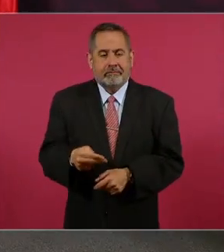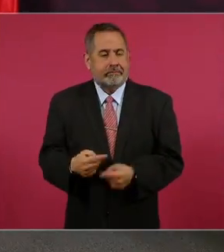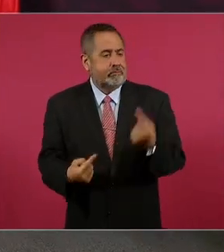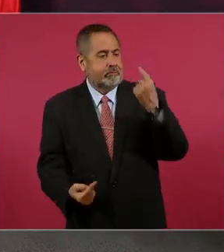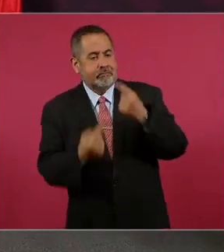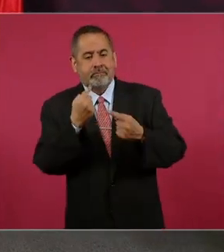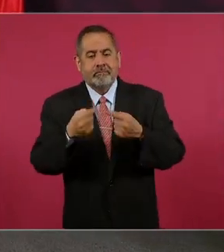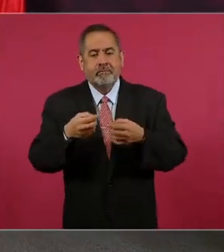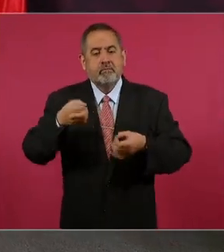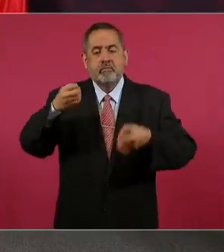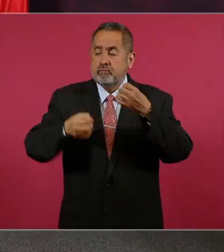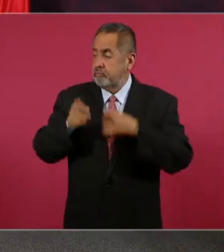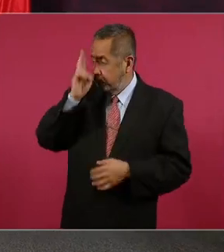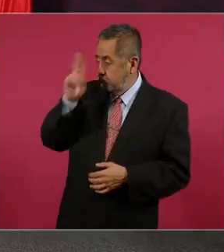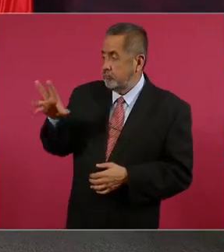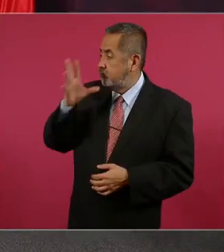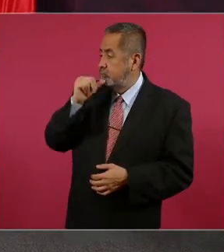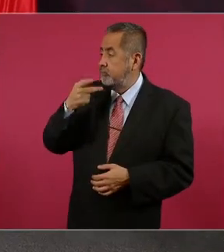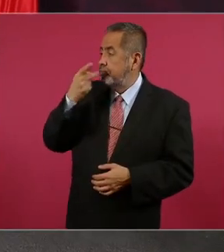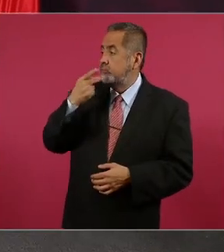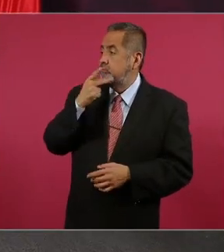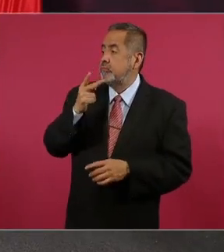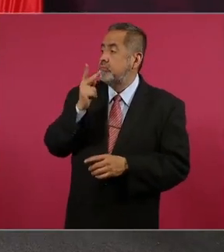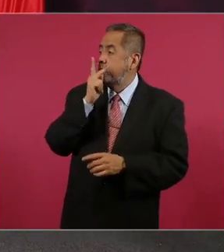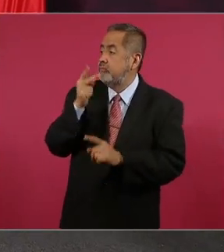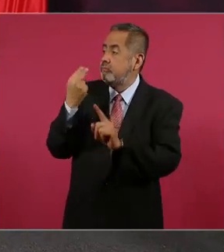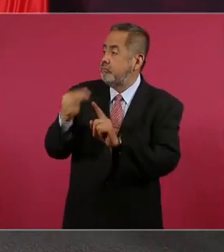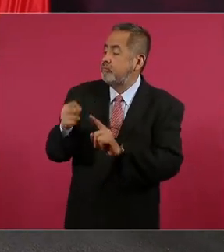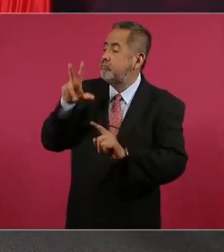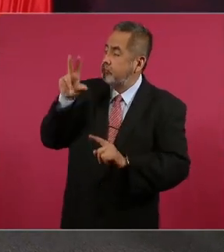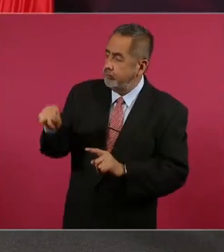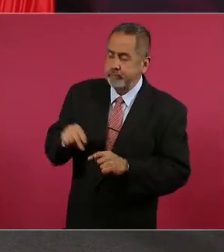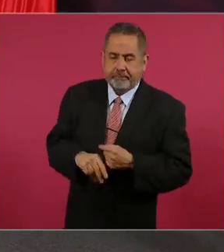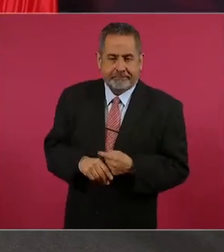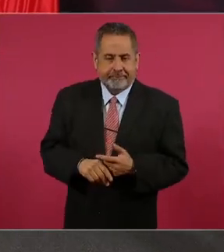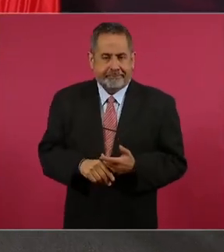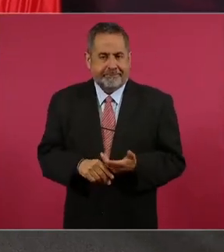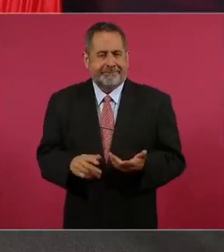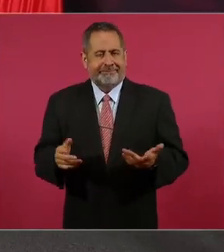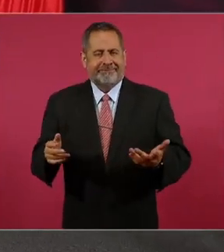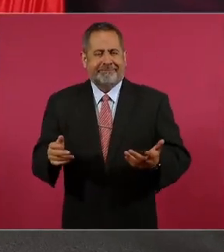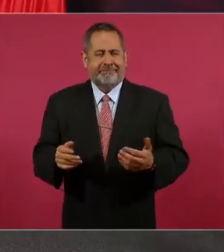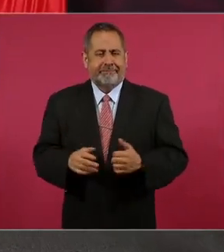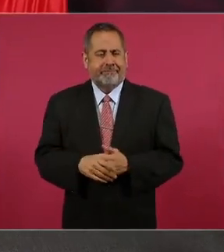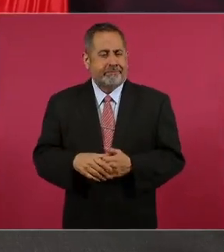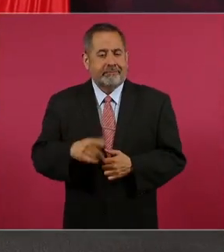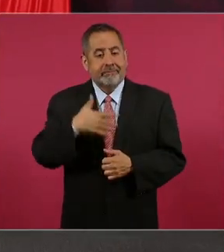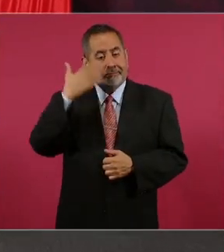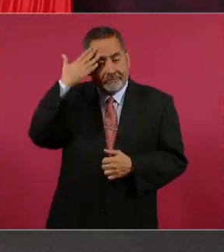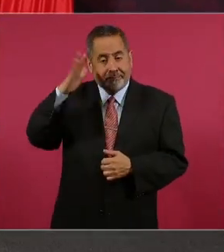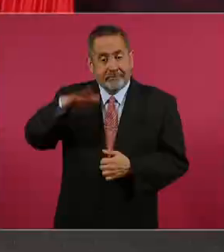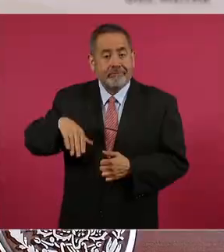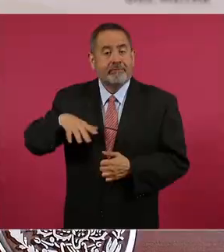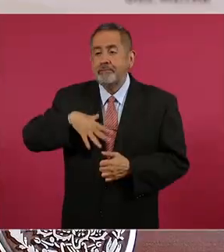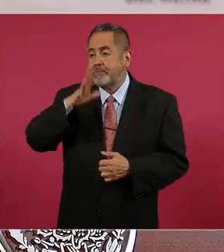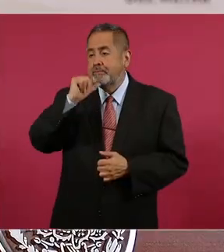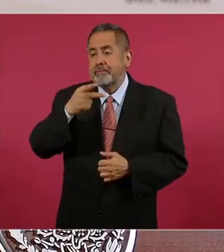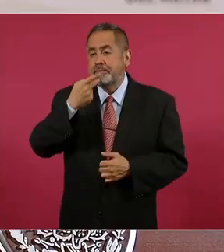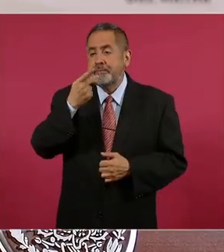prohibieron. me están pidiendo de una señora que tampoco puedo hablar